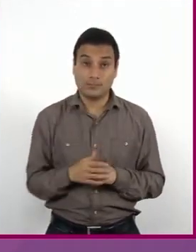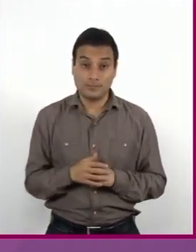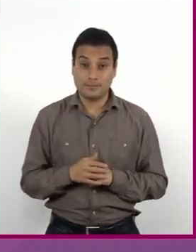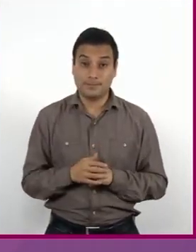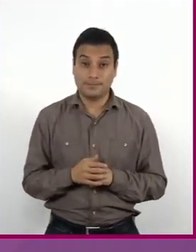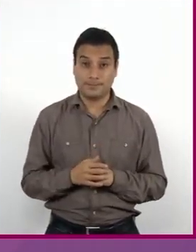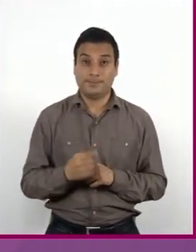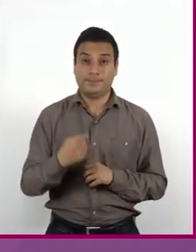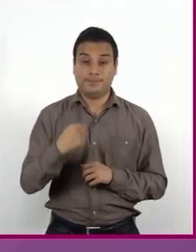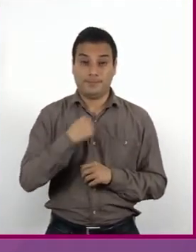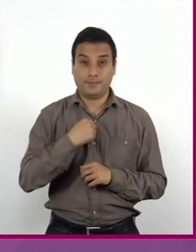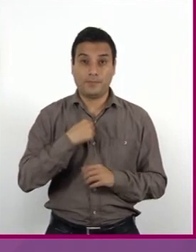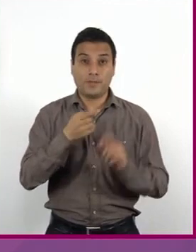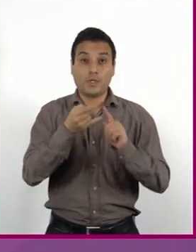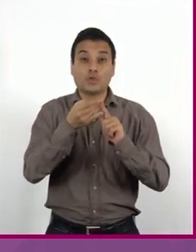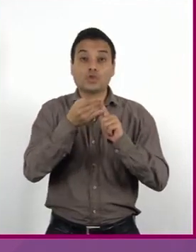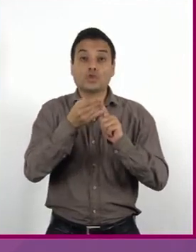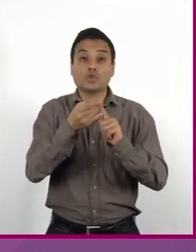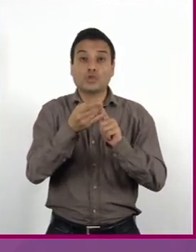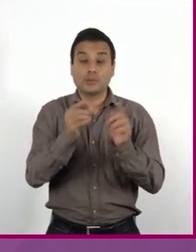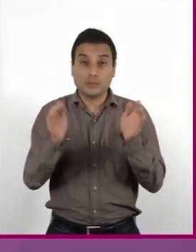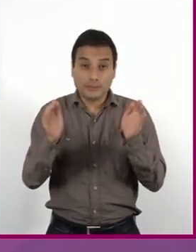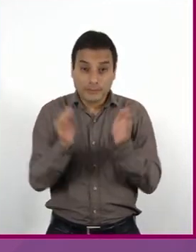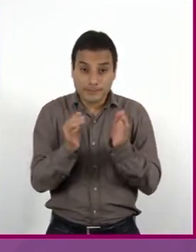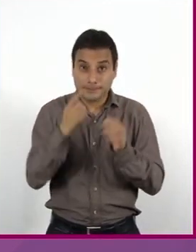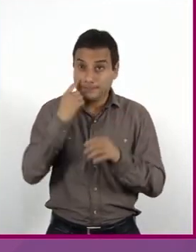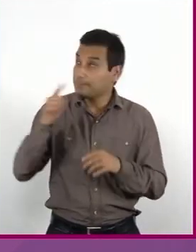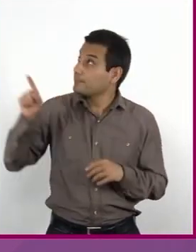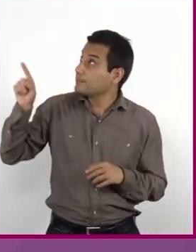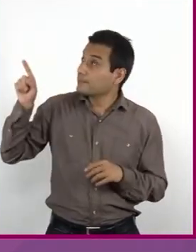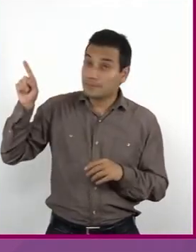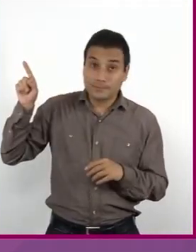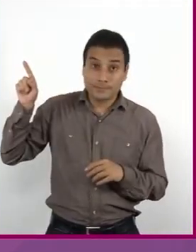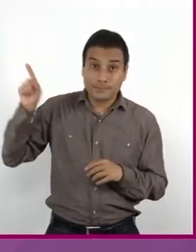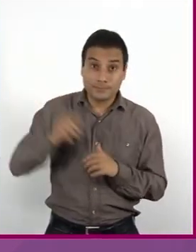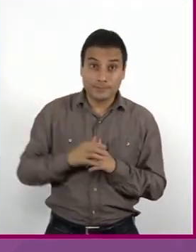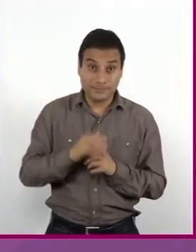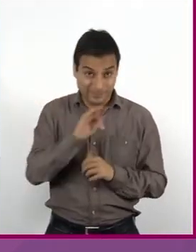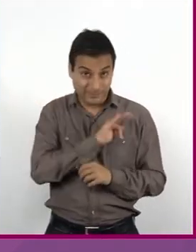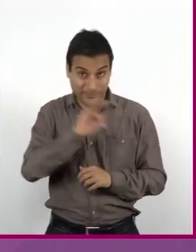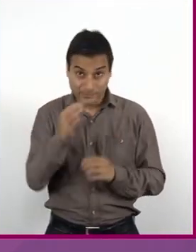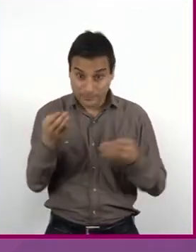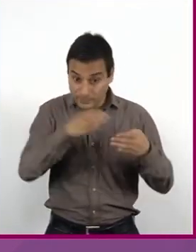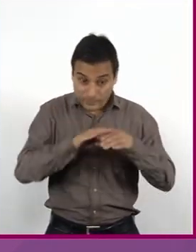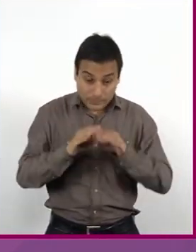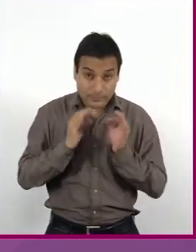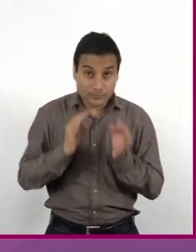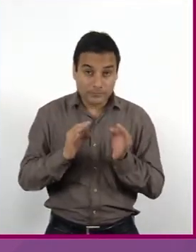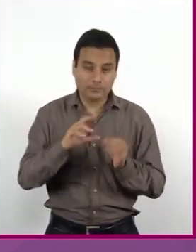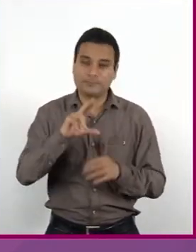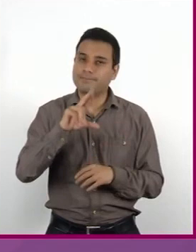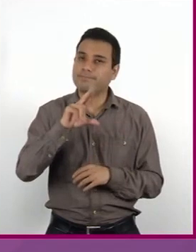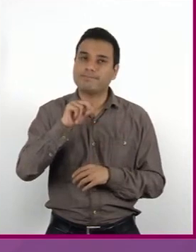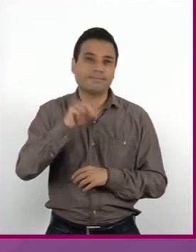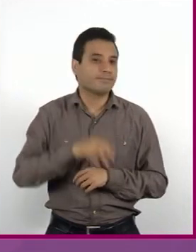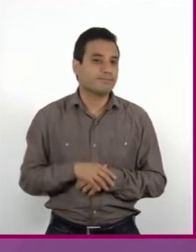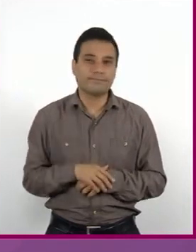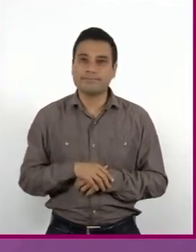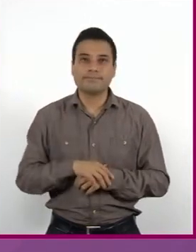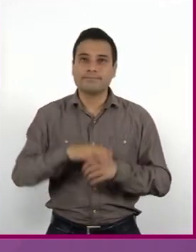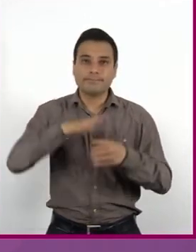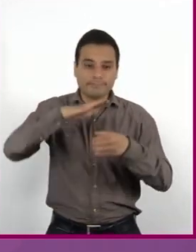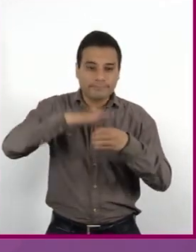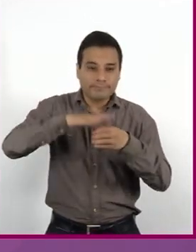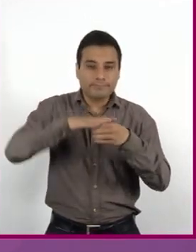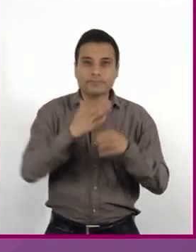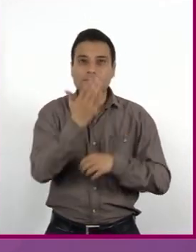menor tamaño en una de las bases mayores de los trapecios, no se podría armar la caja, pues esta quedaría sin tapa y